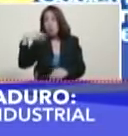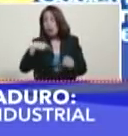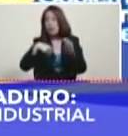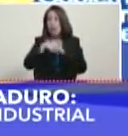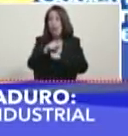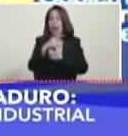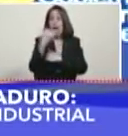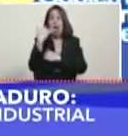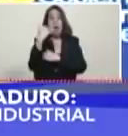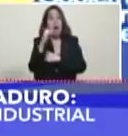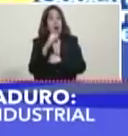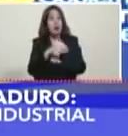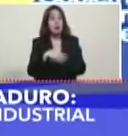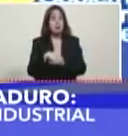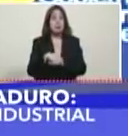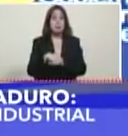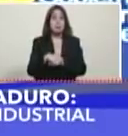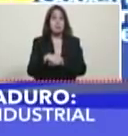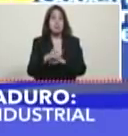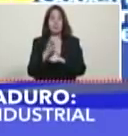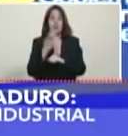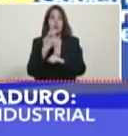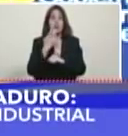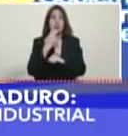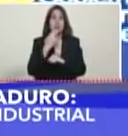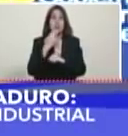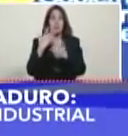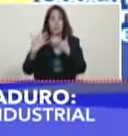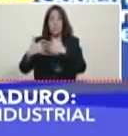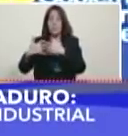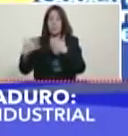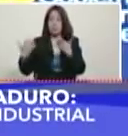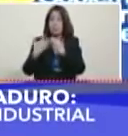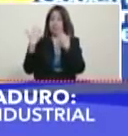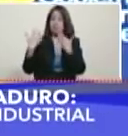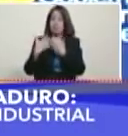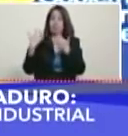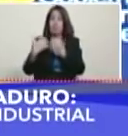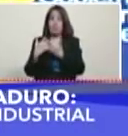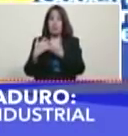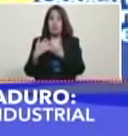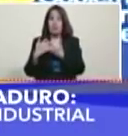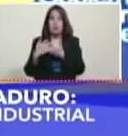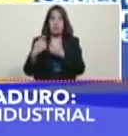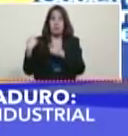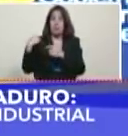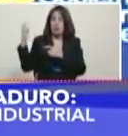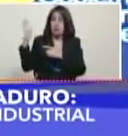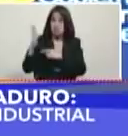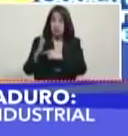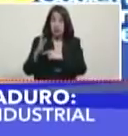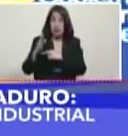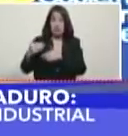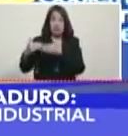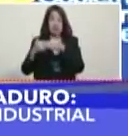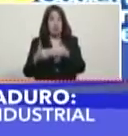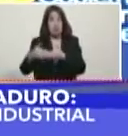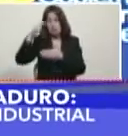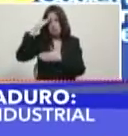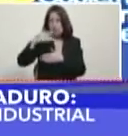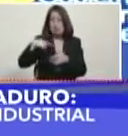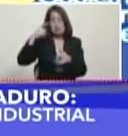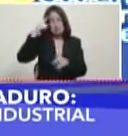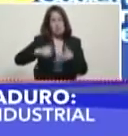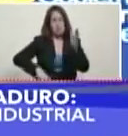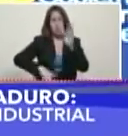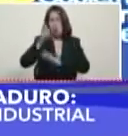Y la fuerza incursora entre con los Black Hawk o entre con lo que cree, no sabe de dónde le va a salir el cohete.